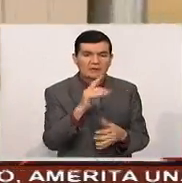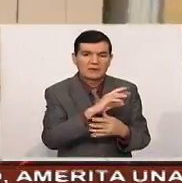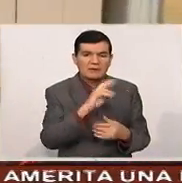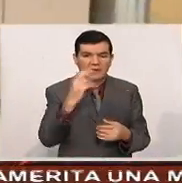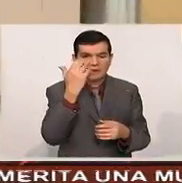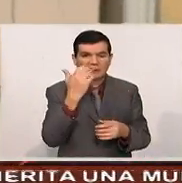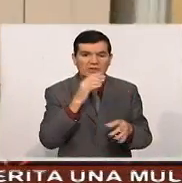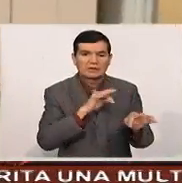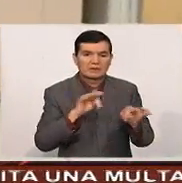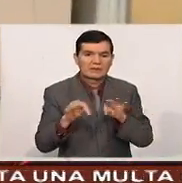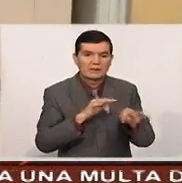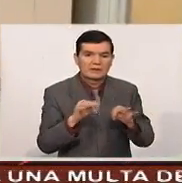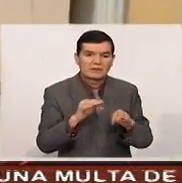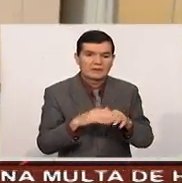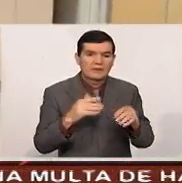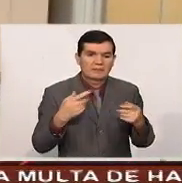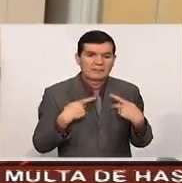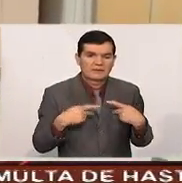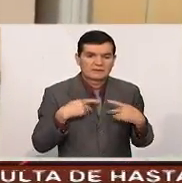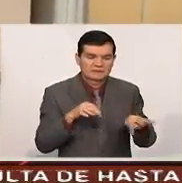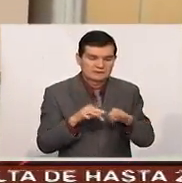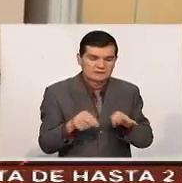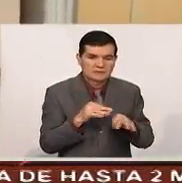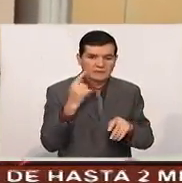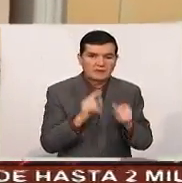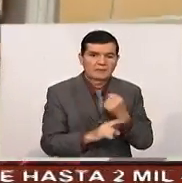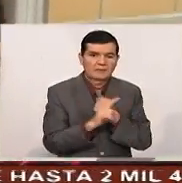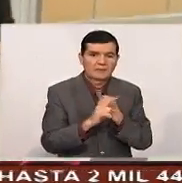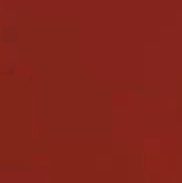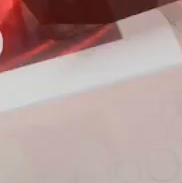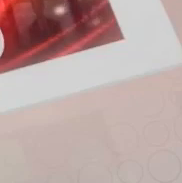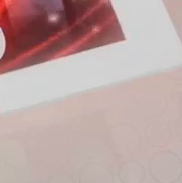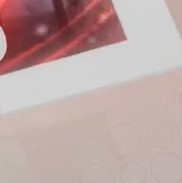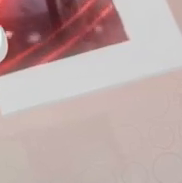reconocieron el trabajo de la tripulación para enfrentar la crisis.